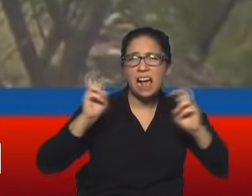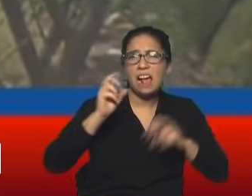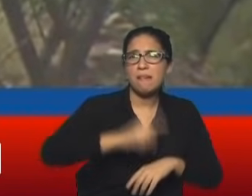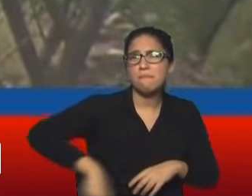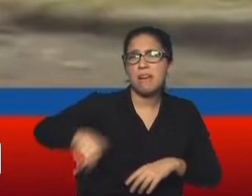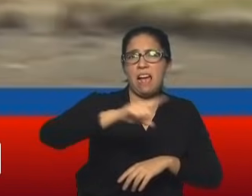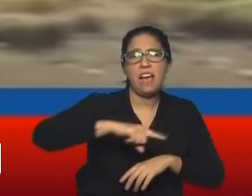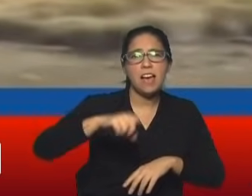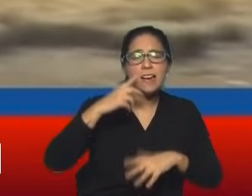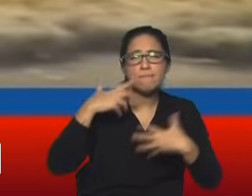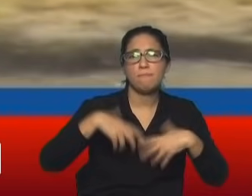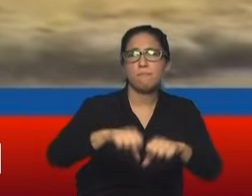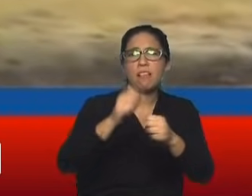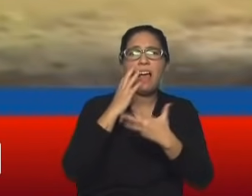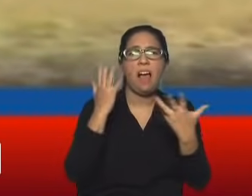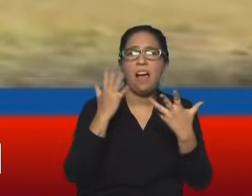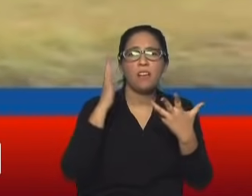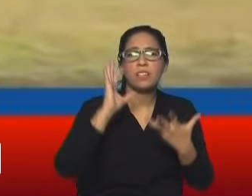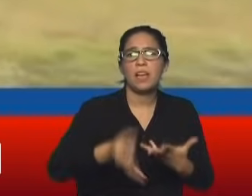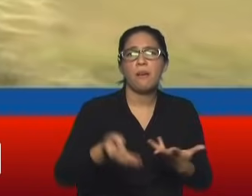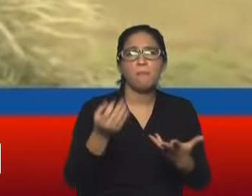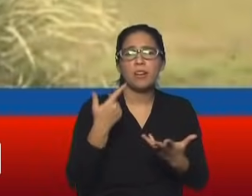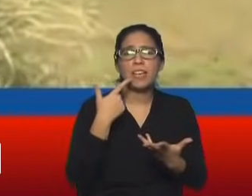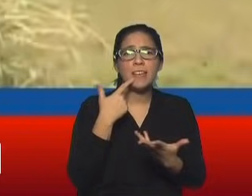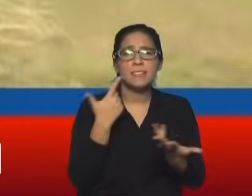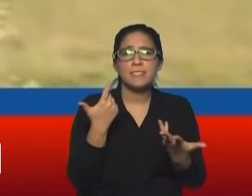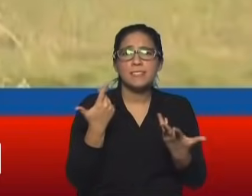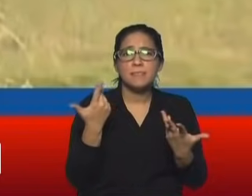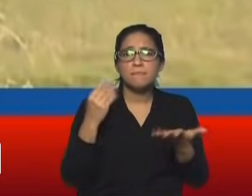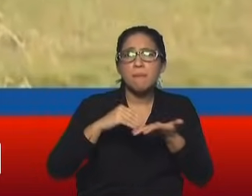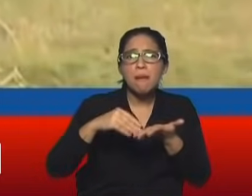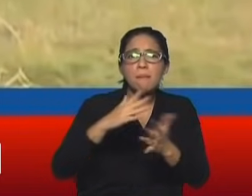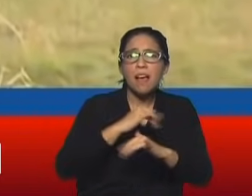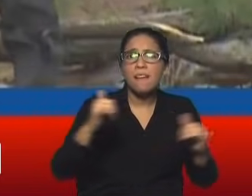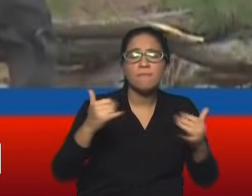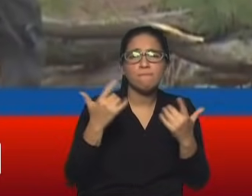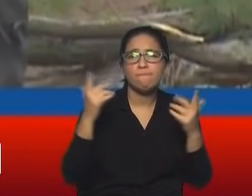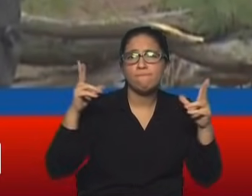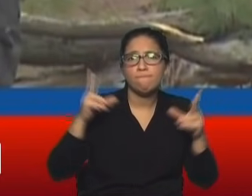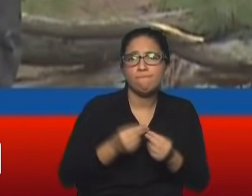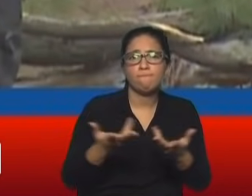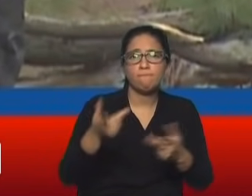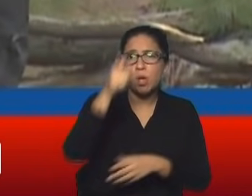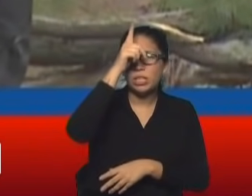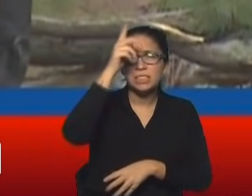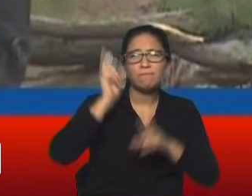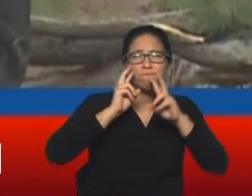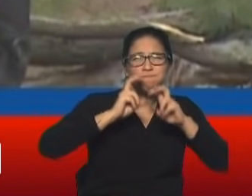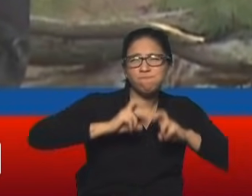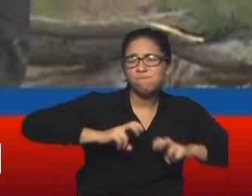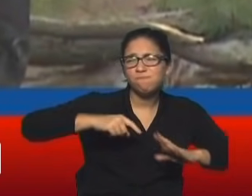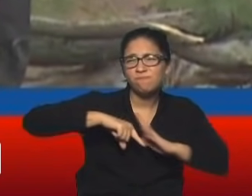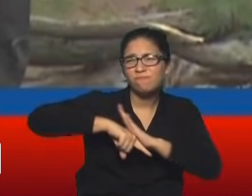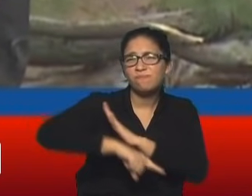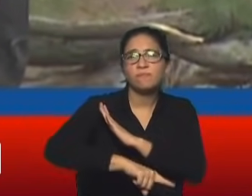para que podamos tener algún dato de Guadalupe, porque se nos están acabando, sinceramente, todas las cosas. La policía ya investigó por todos lados